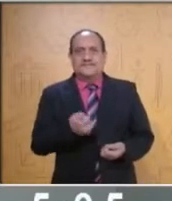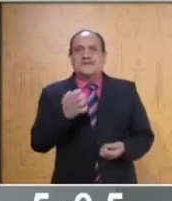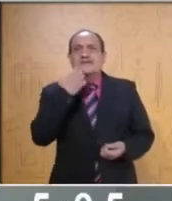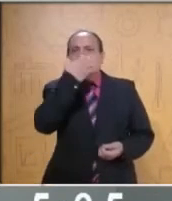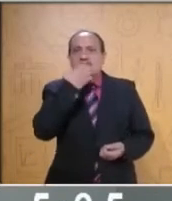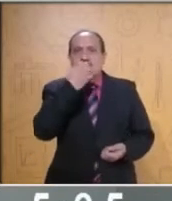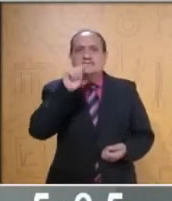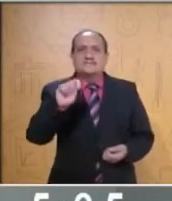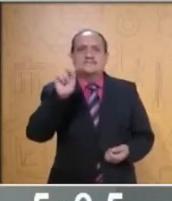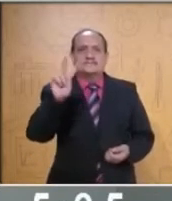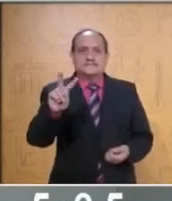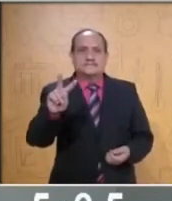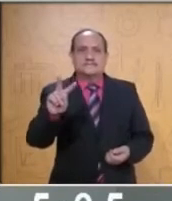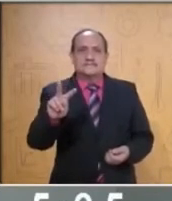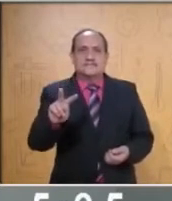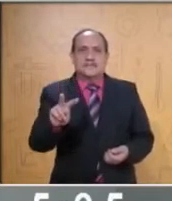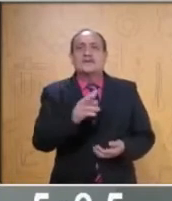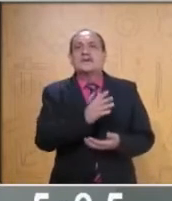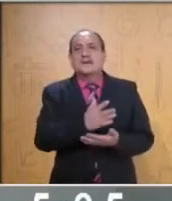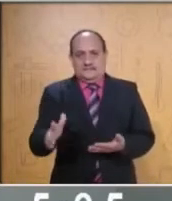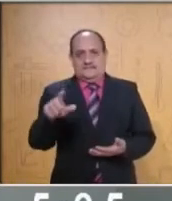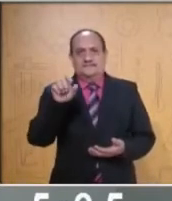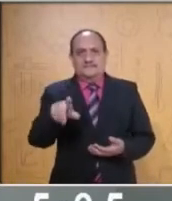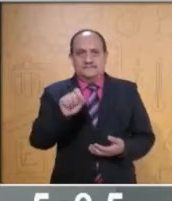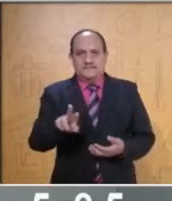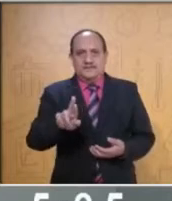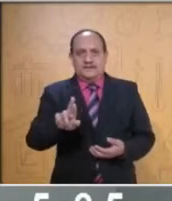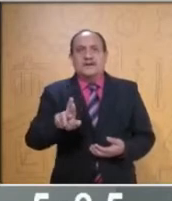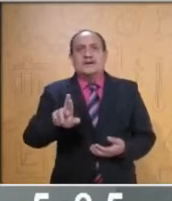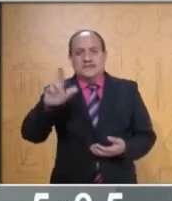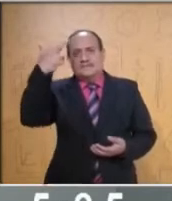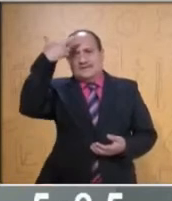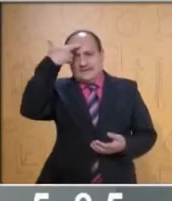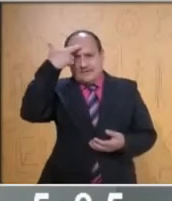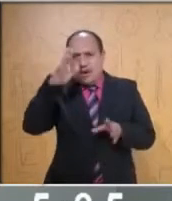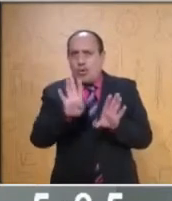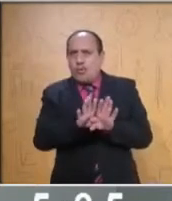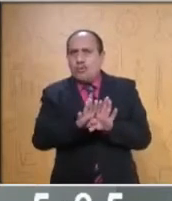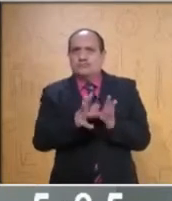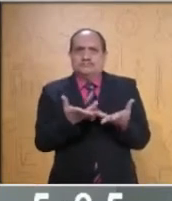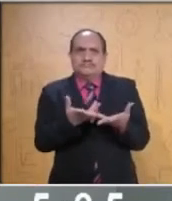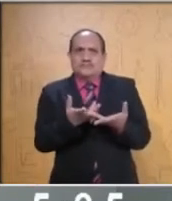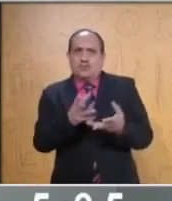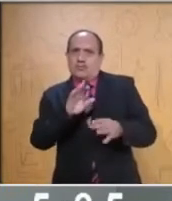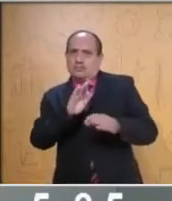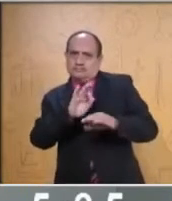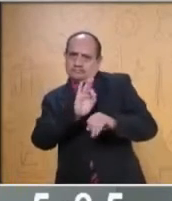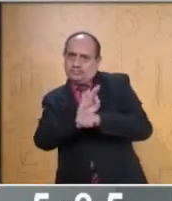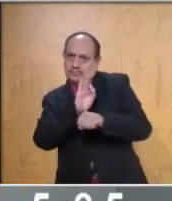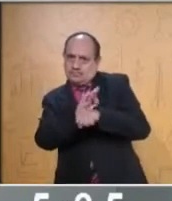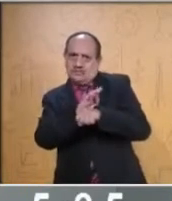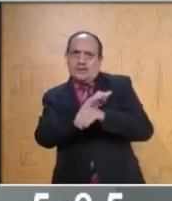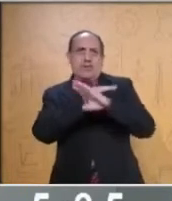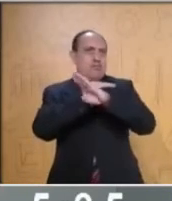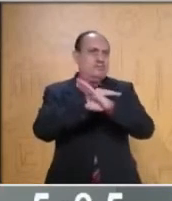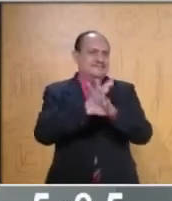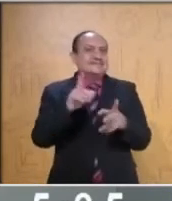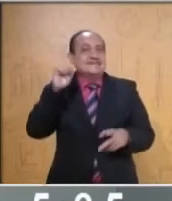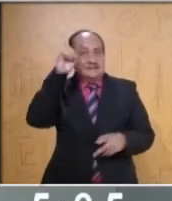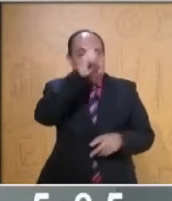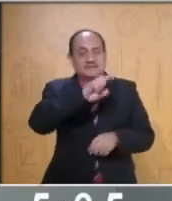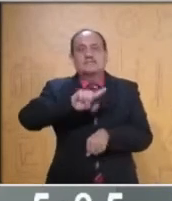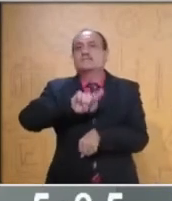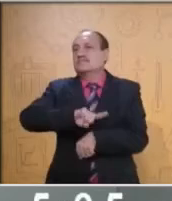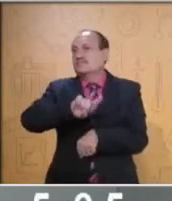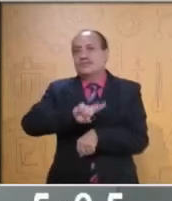Escuela TV y vamos a recordar las medidas de prevención. Yo sé que es difícil que todos los días